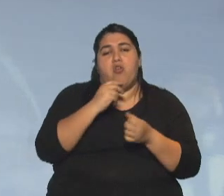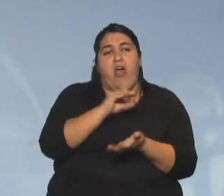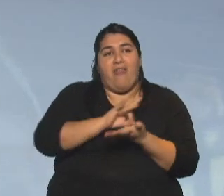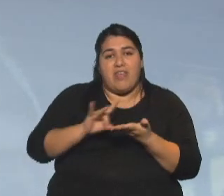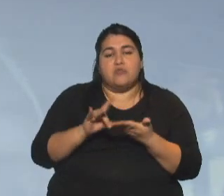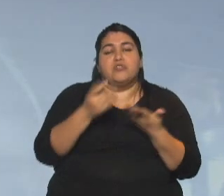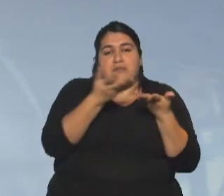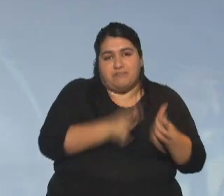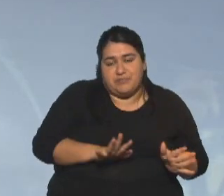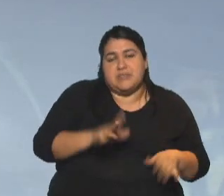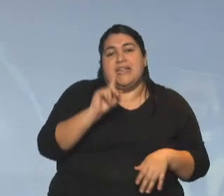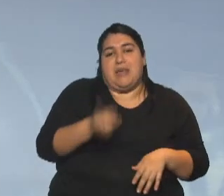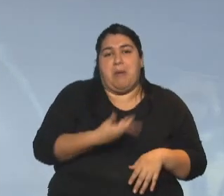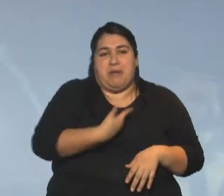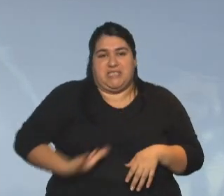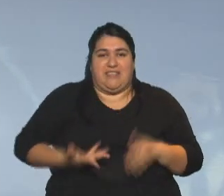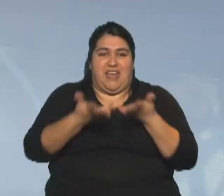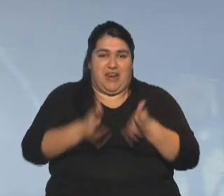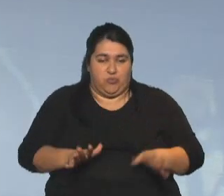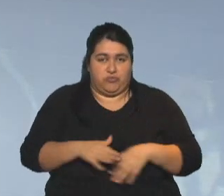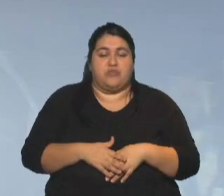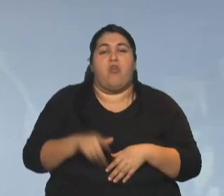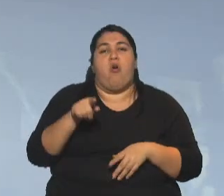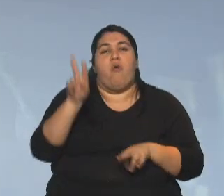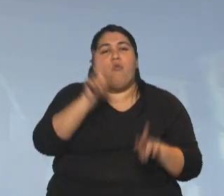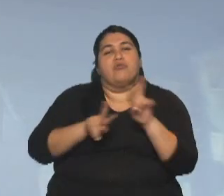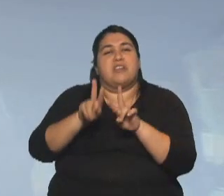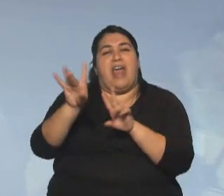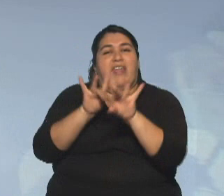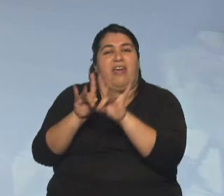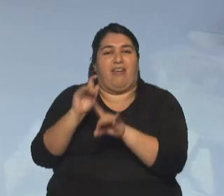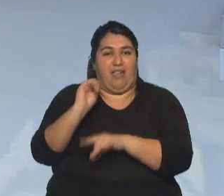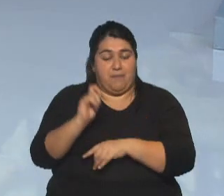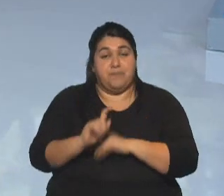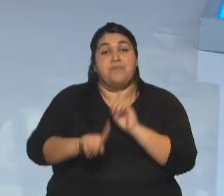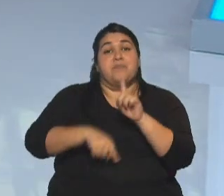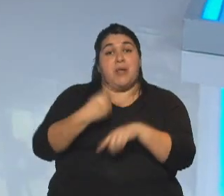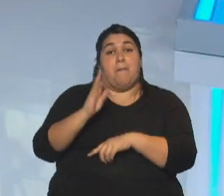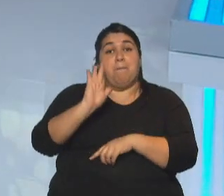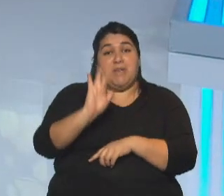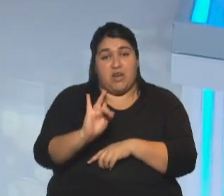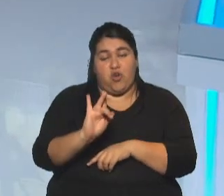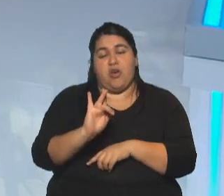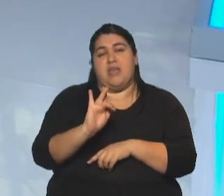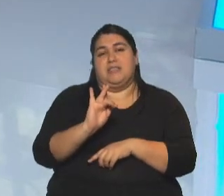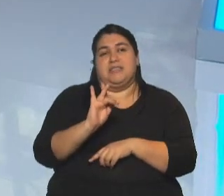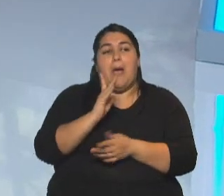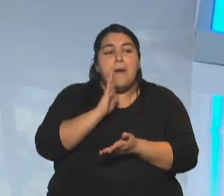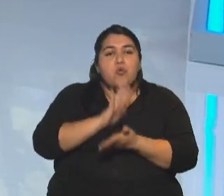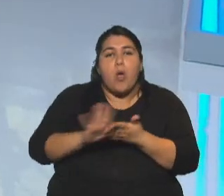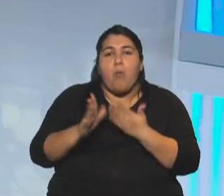presidente de la Cámara Baja. Eligen al sucesor o sucesora y el miércoles asume como ministro y da a conocer